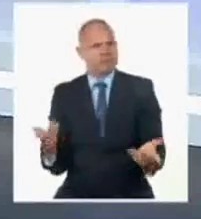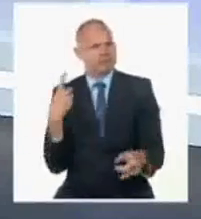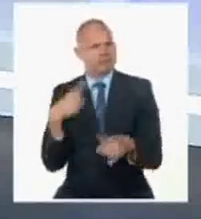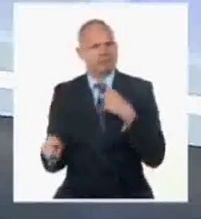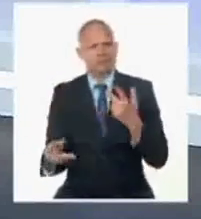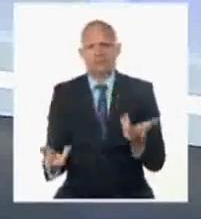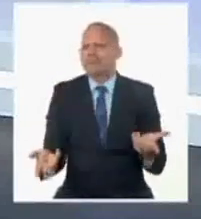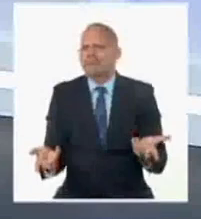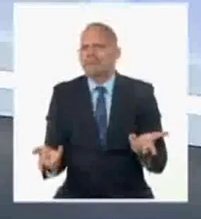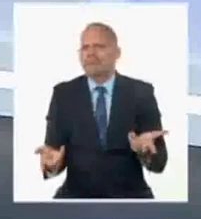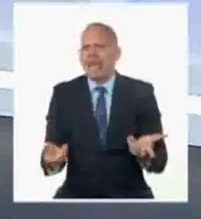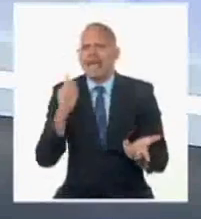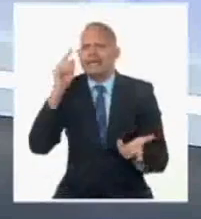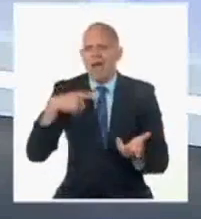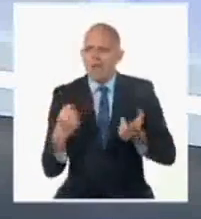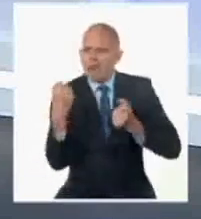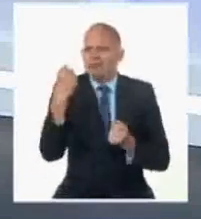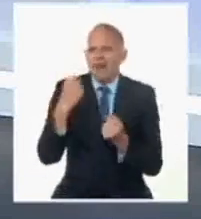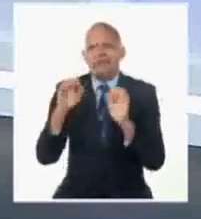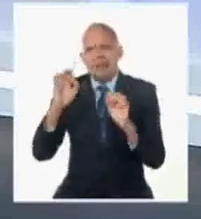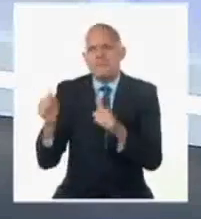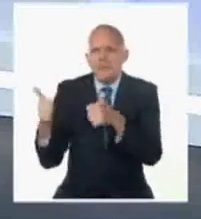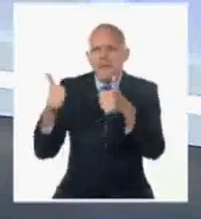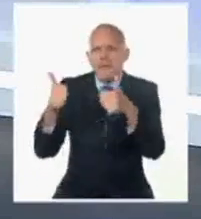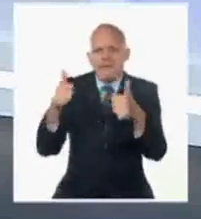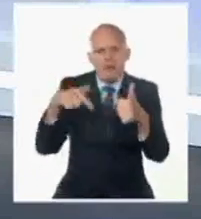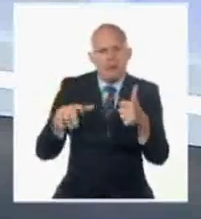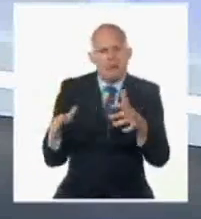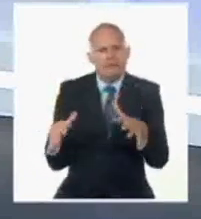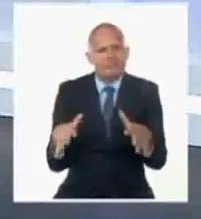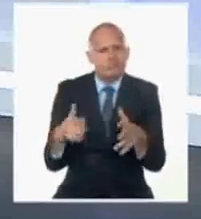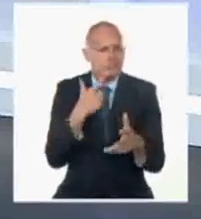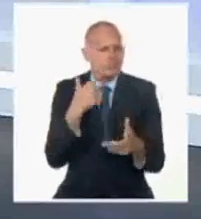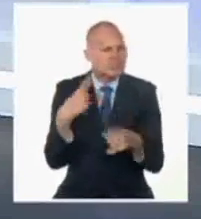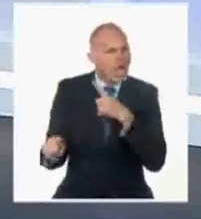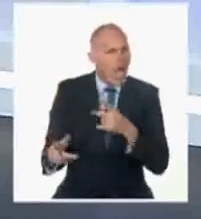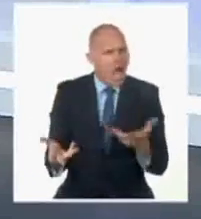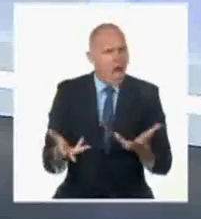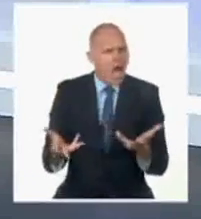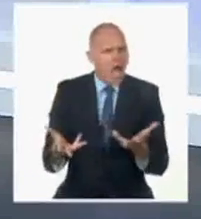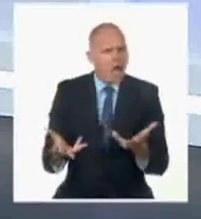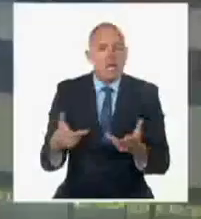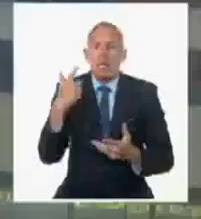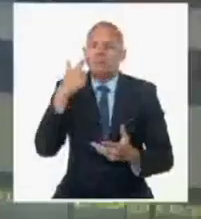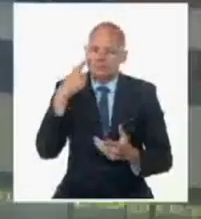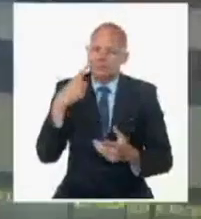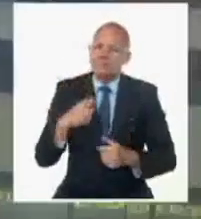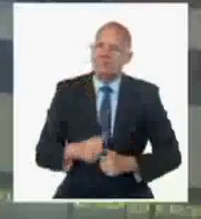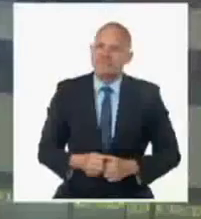ha ido del todo bien. Vamos con más detalles. La colega Giselle Filiu nos amplía desde la sede. Adelante, Giselle.